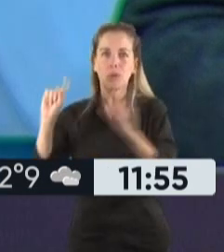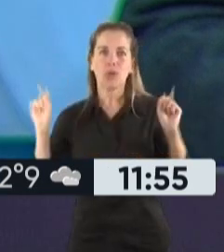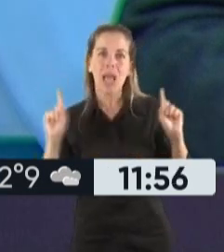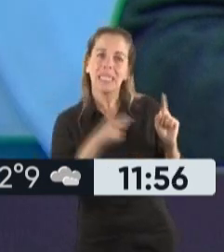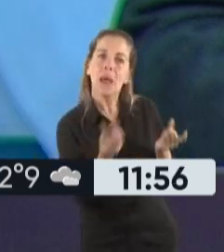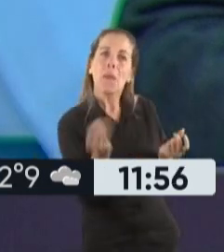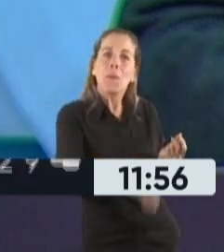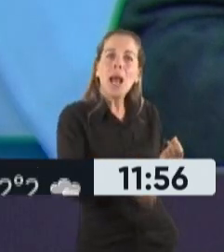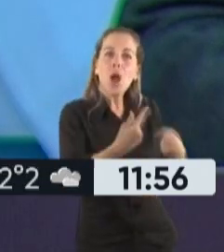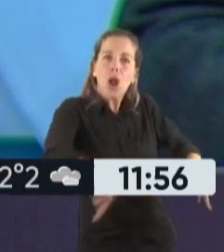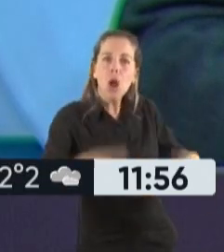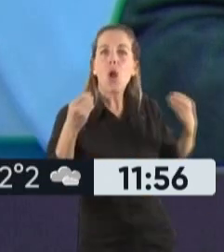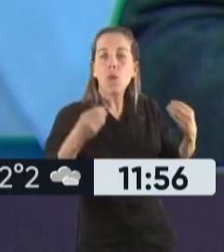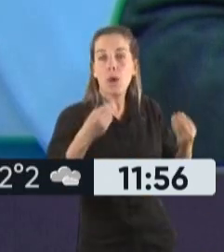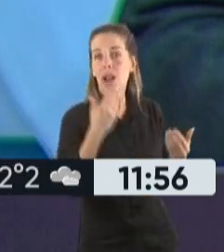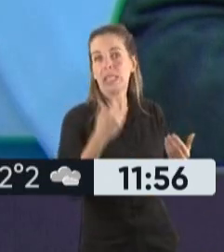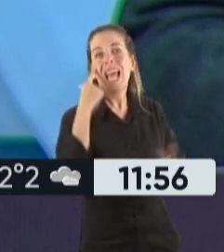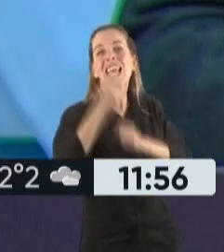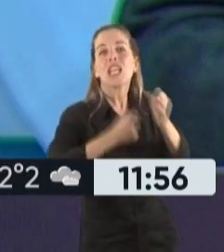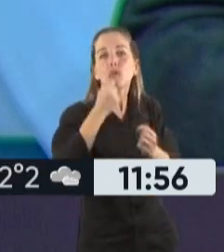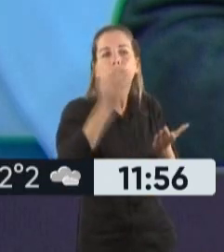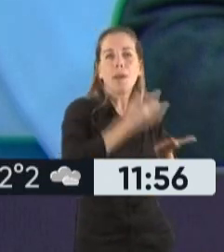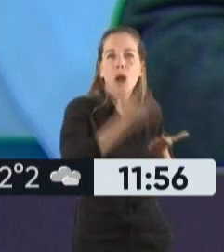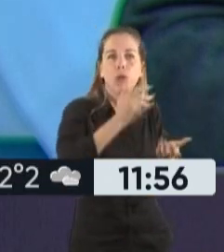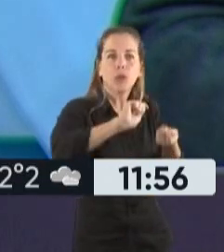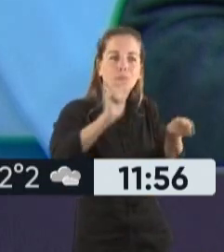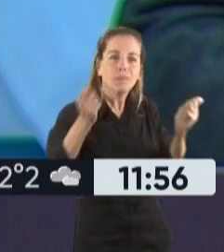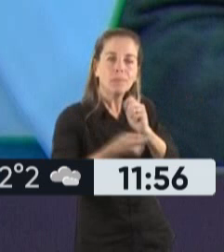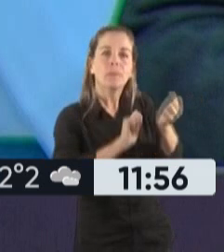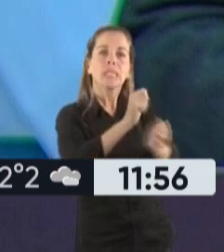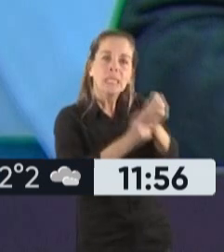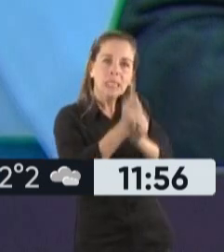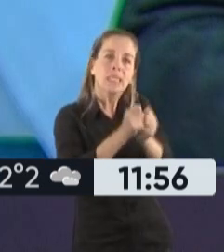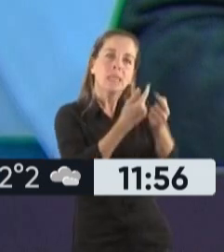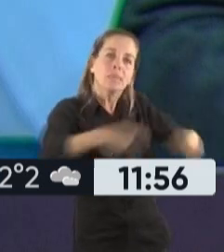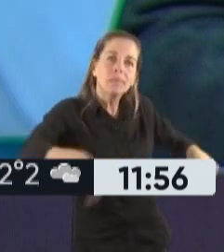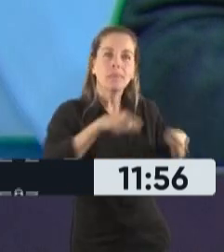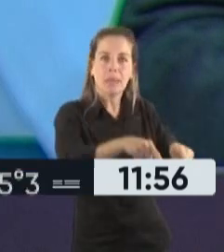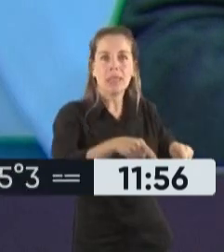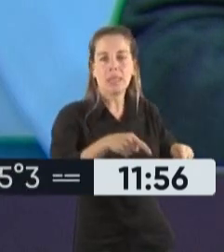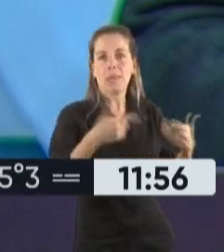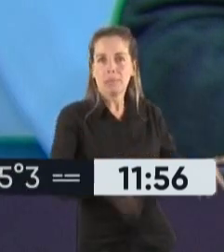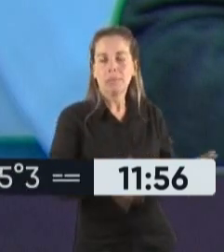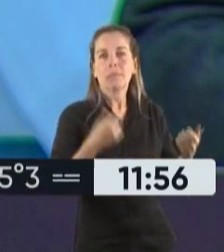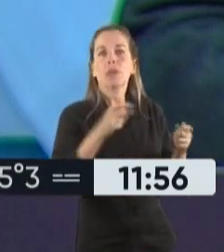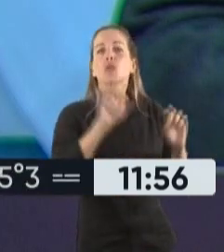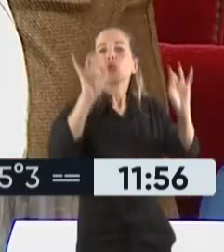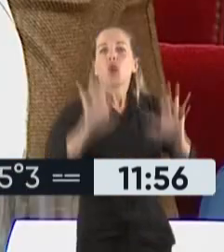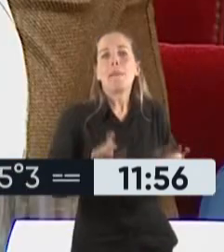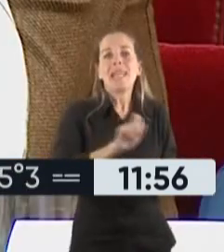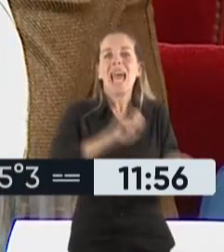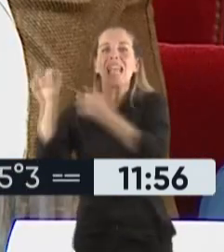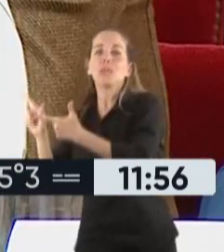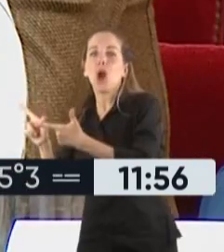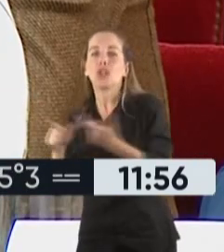producción primaria? Con la industria, generando la agroindustria. Dejando de mandar granos para que otros los conviertan